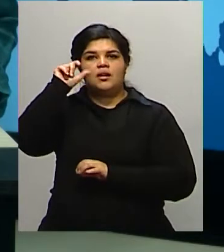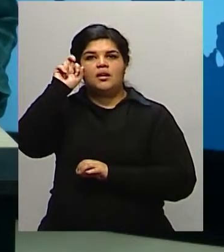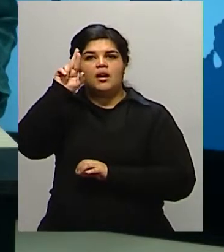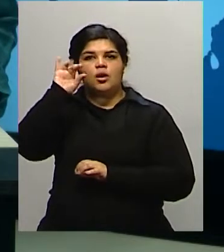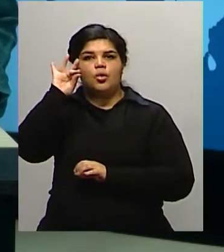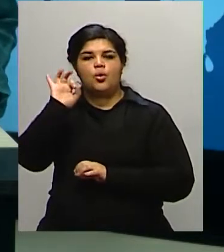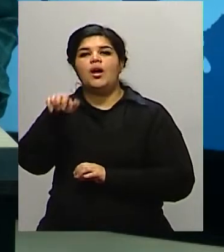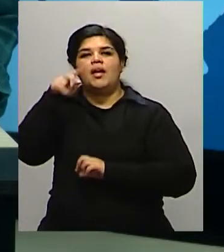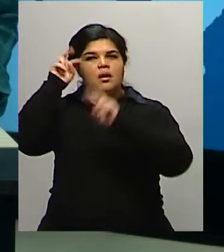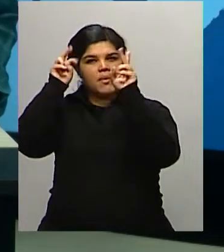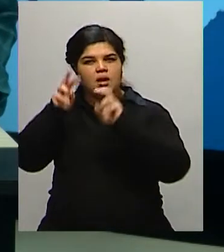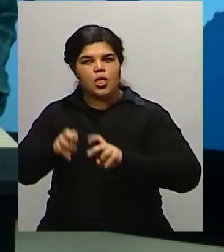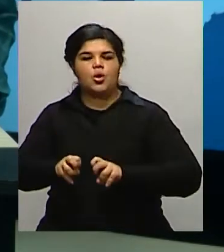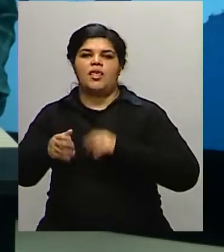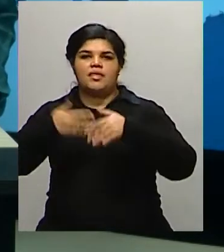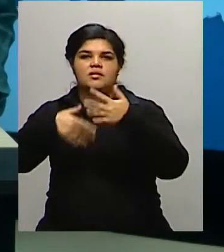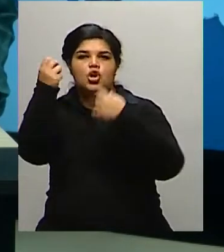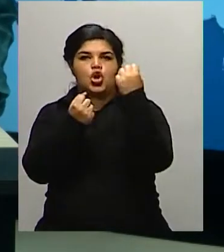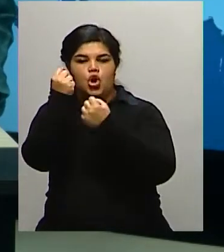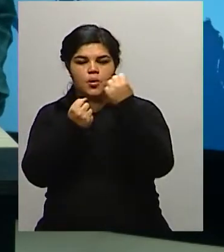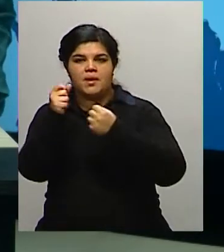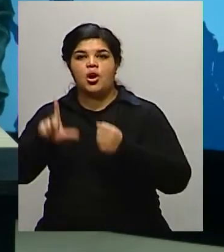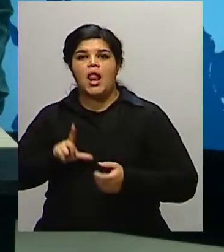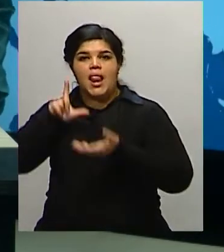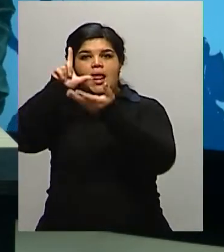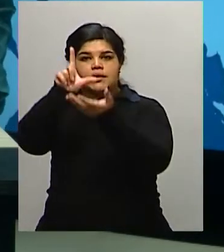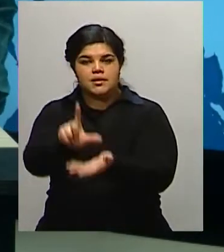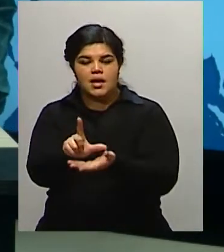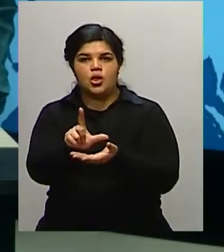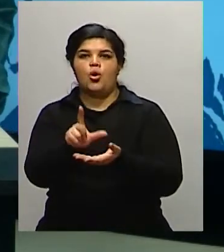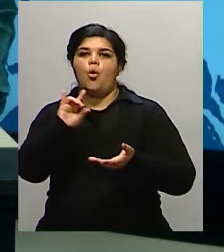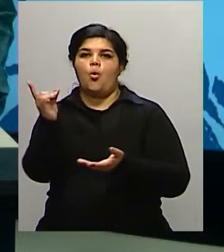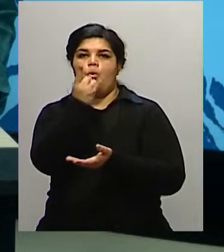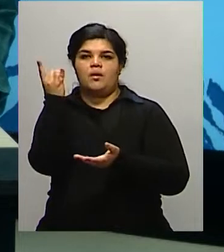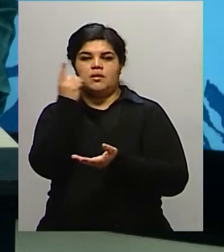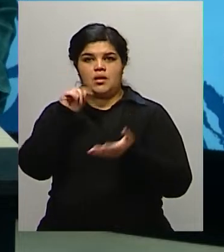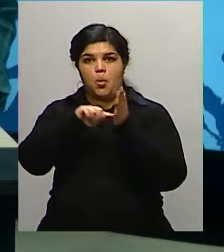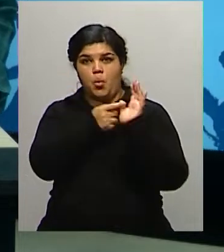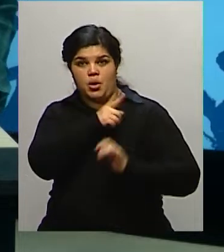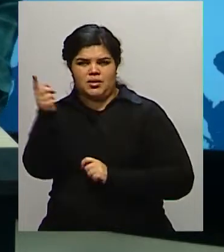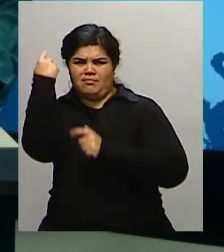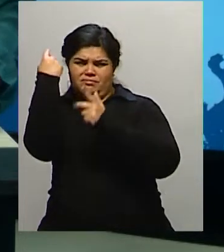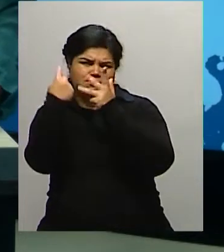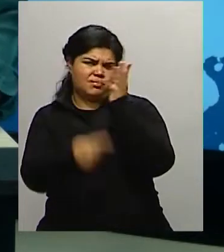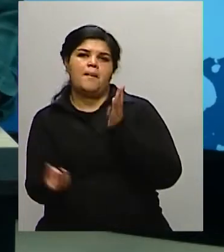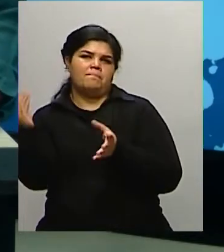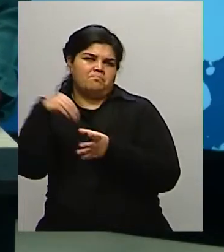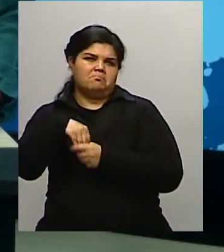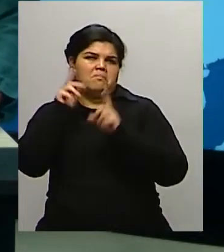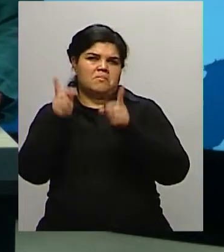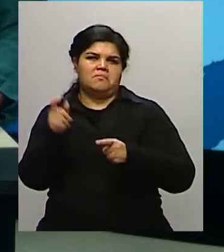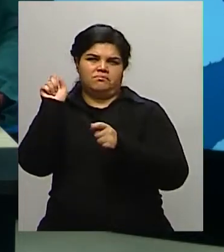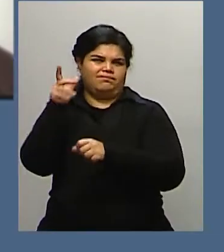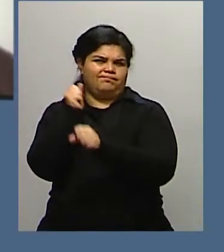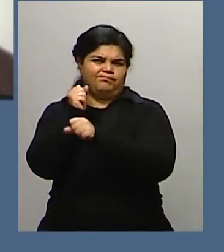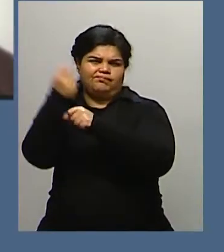investigador principal de desarrollo económico, licenciado en economía de la Universidad de Buenos Aires, entre otras cosas, porque ya estuvimos hablando de su amplio